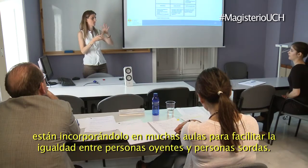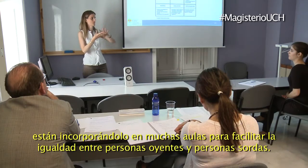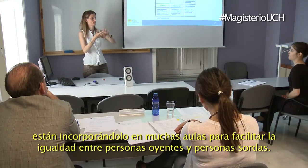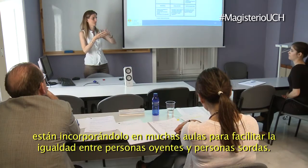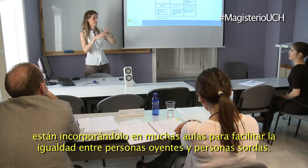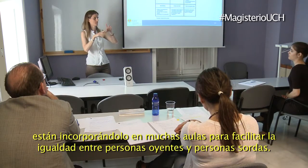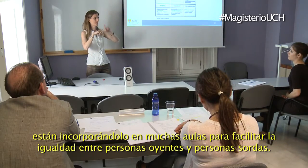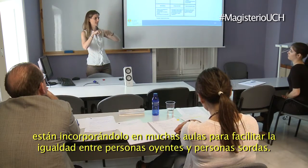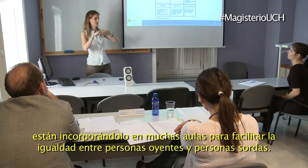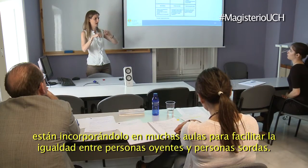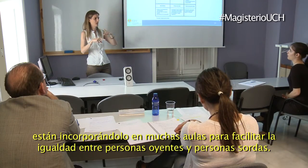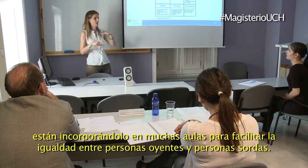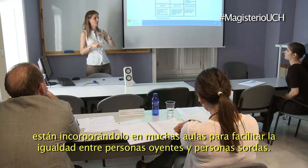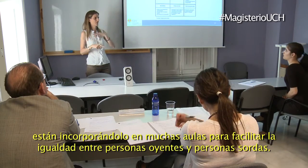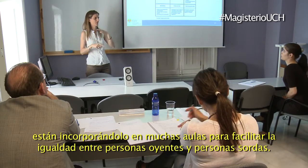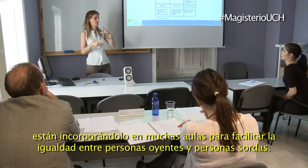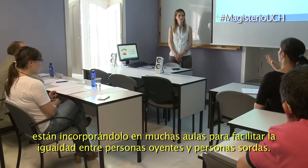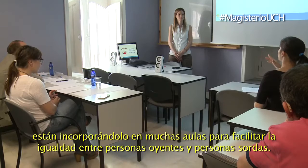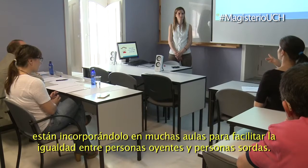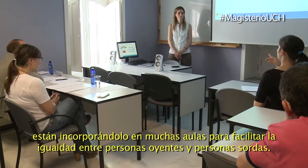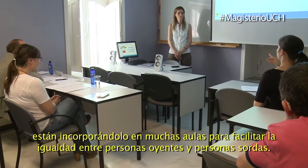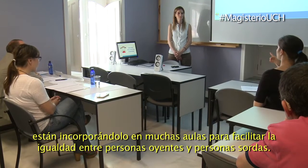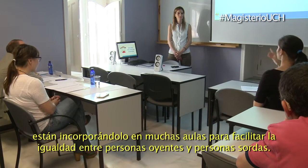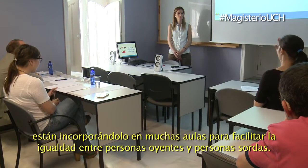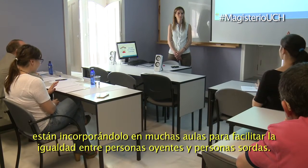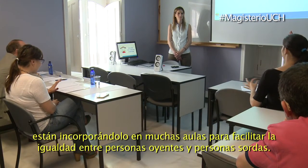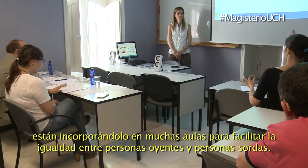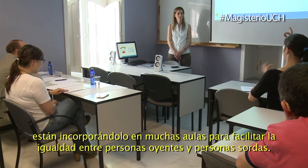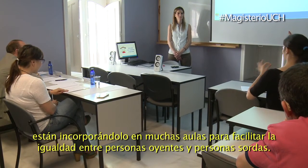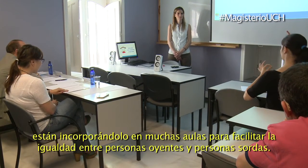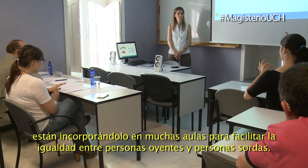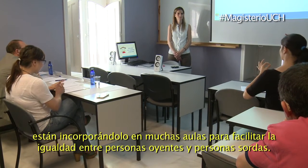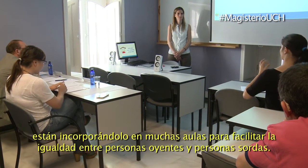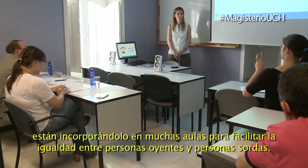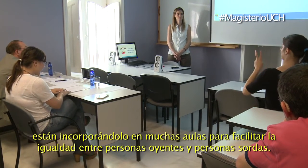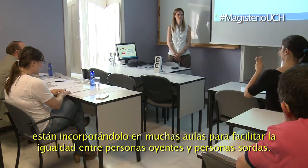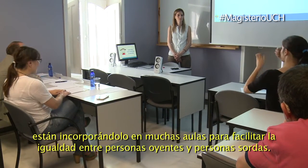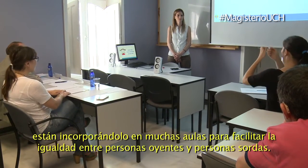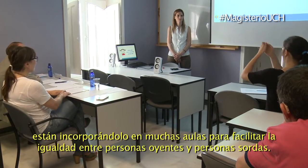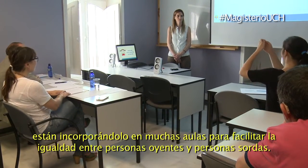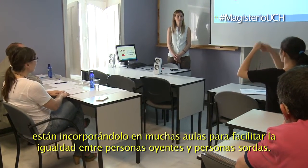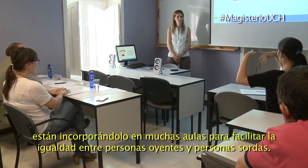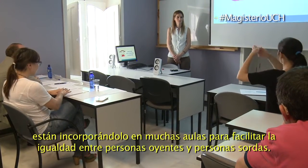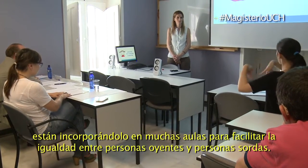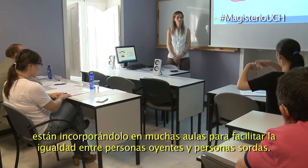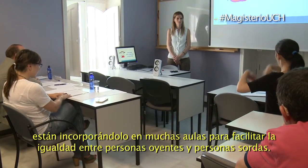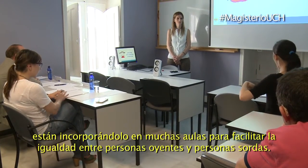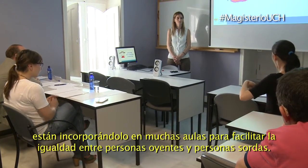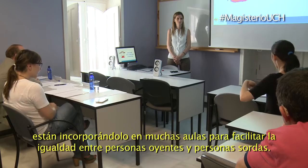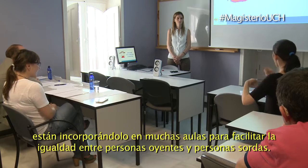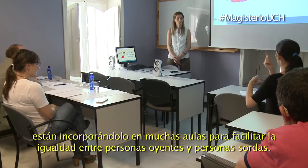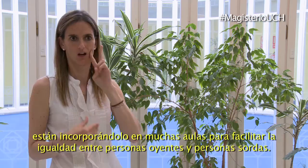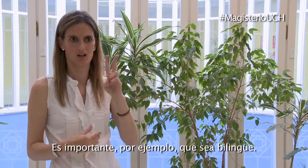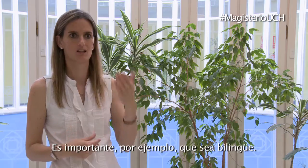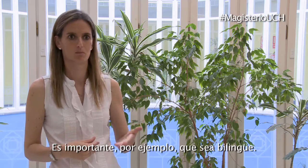incorporándolo en muchas aulas, para facilitar la igualdad entre personas oyentes y personas sordas.